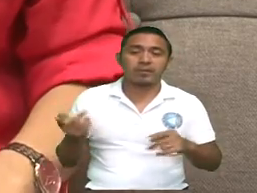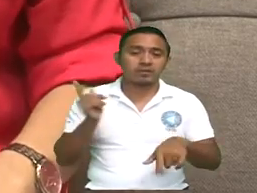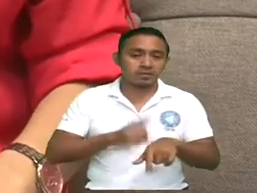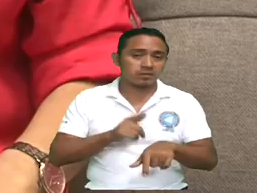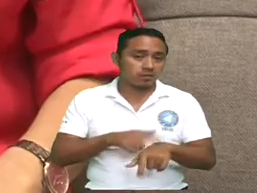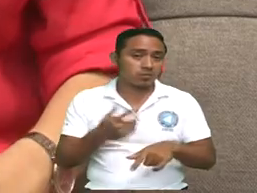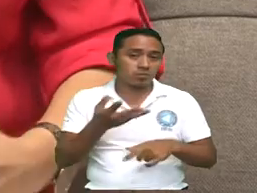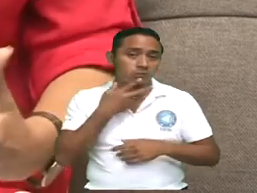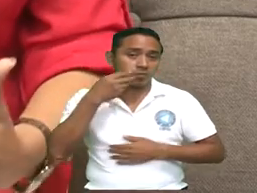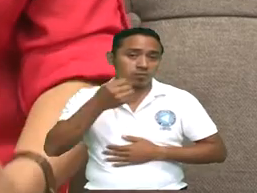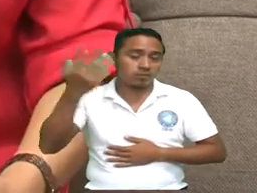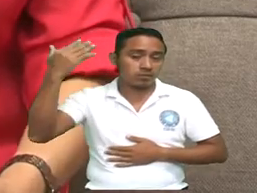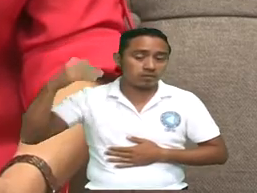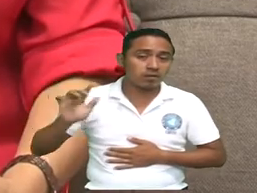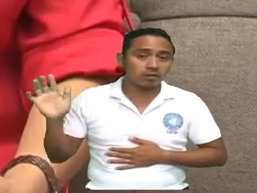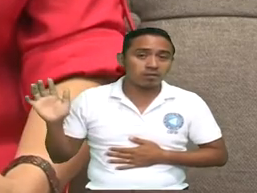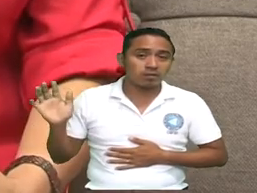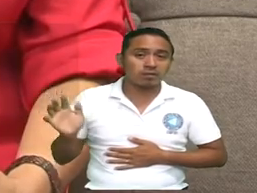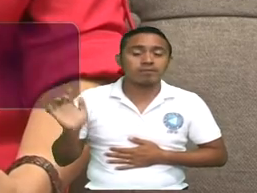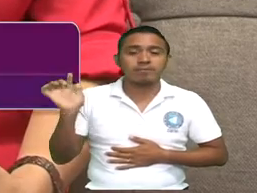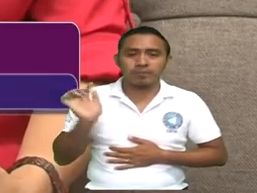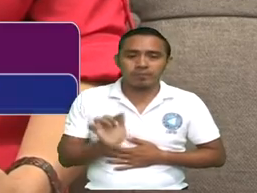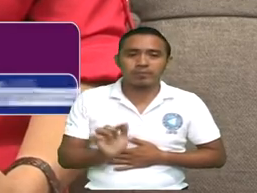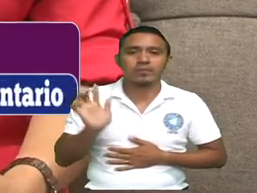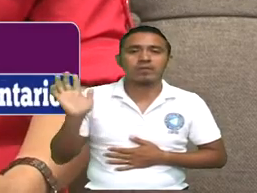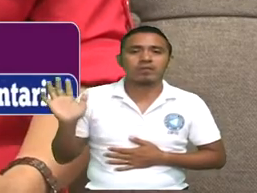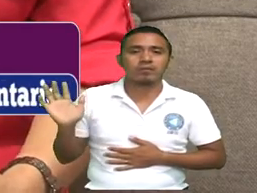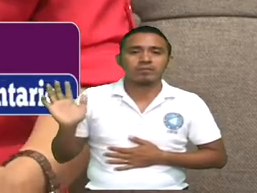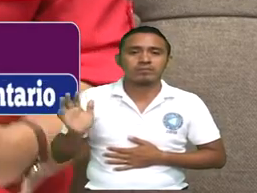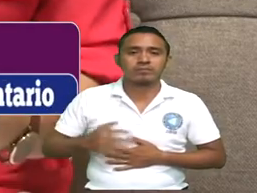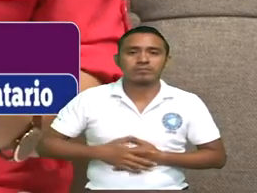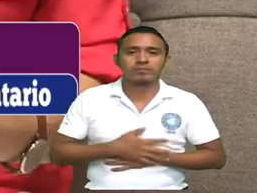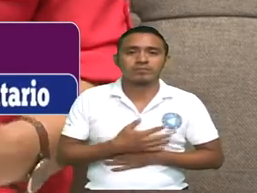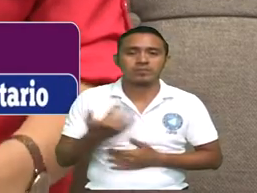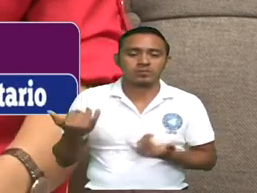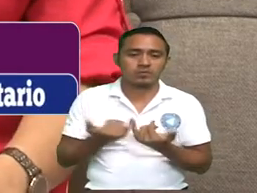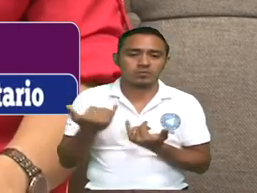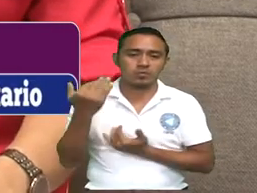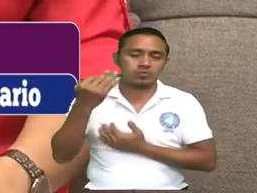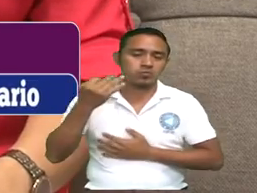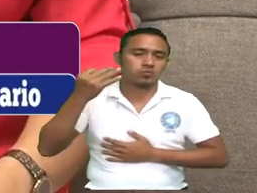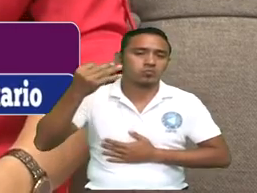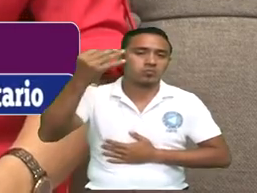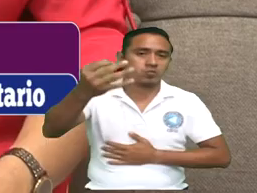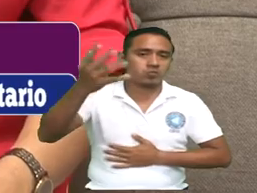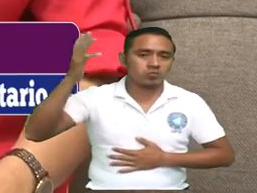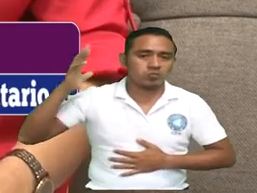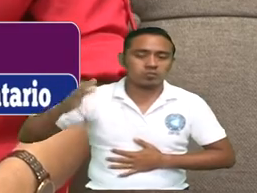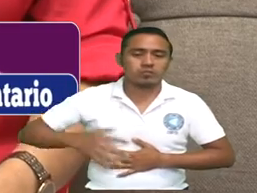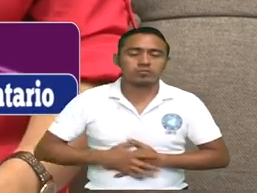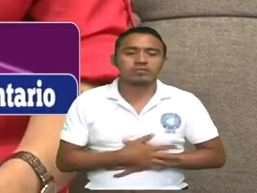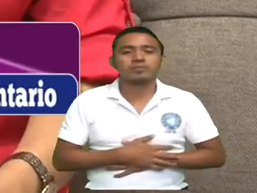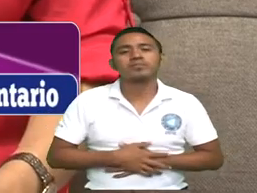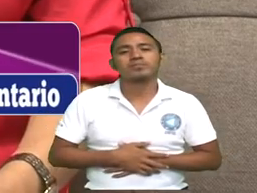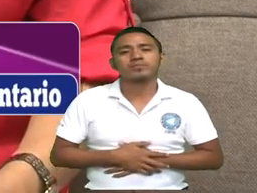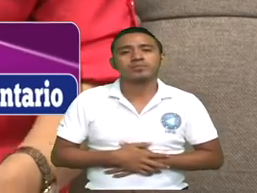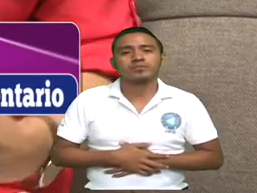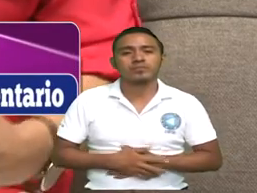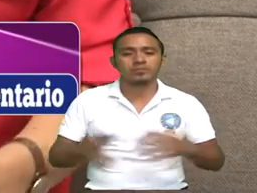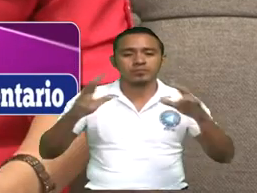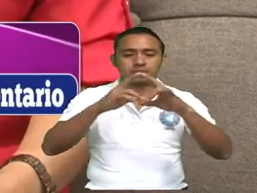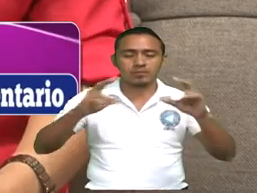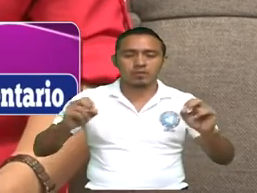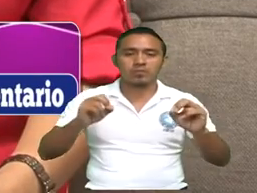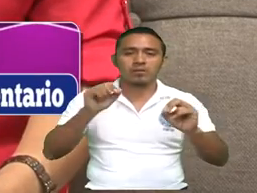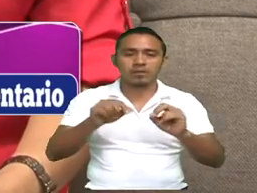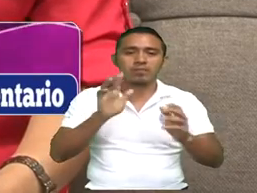época y que fue para nosotros un paso hacia el futuro. Nicaragua y el programa